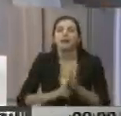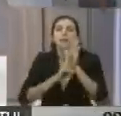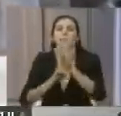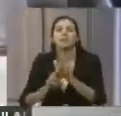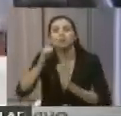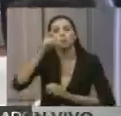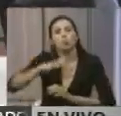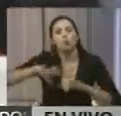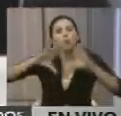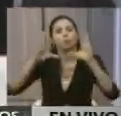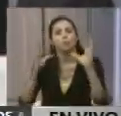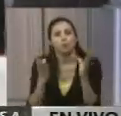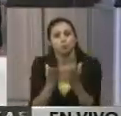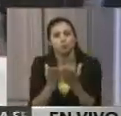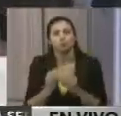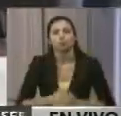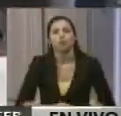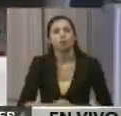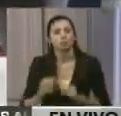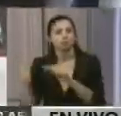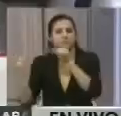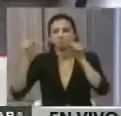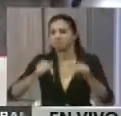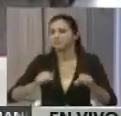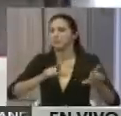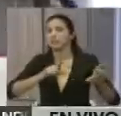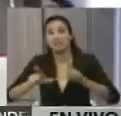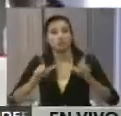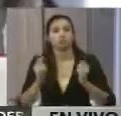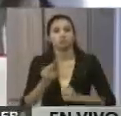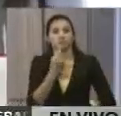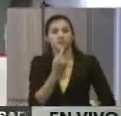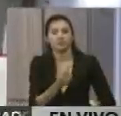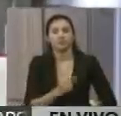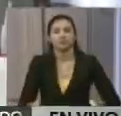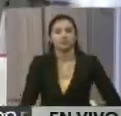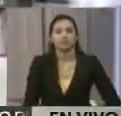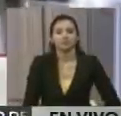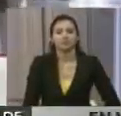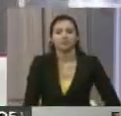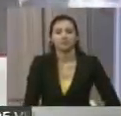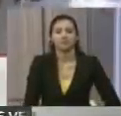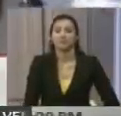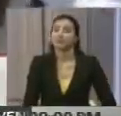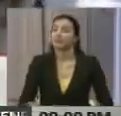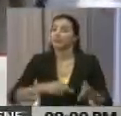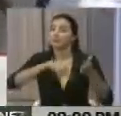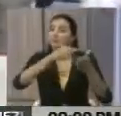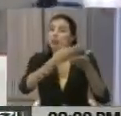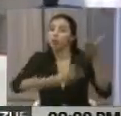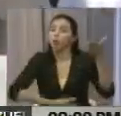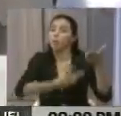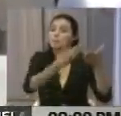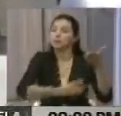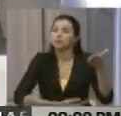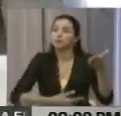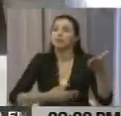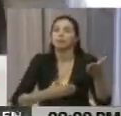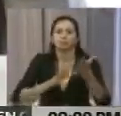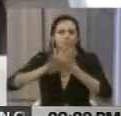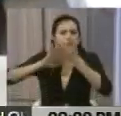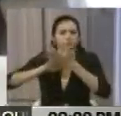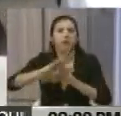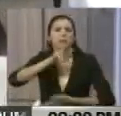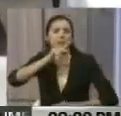del mundo. Bueno, y aquí están, una vez más manifestándose, y no solo firmando documentos, sino con su palabra,